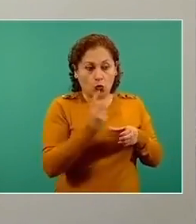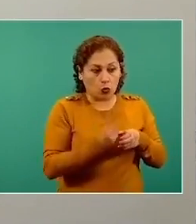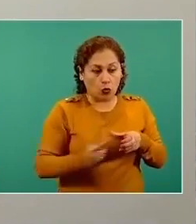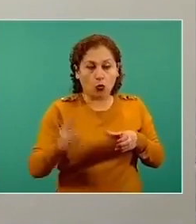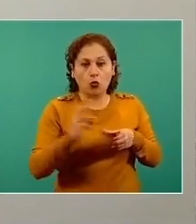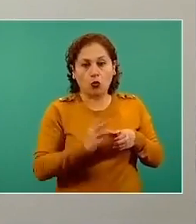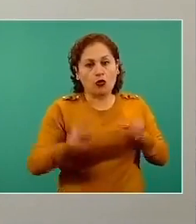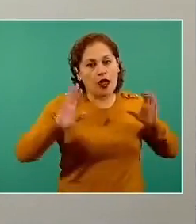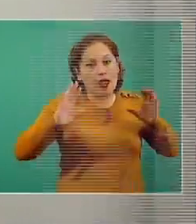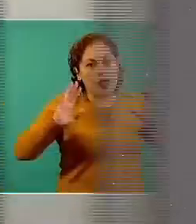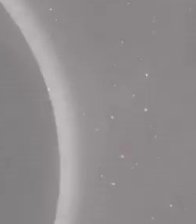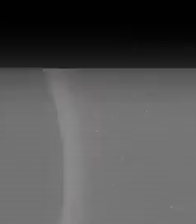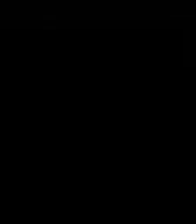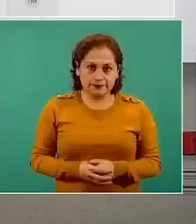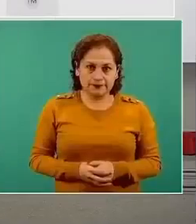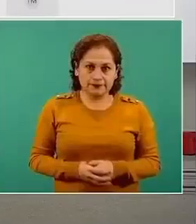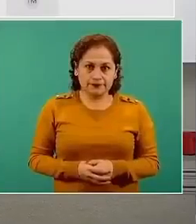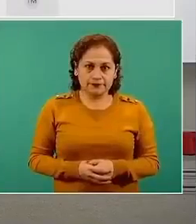asueto.